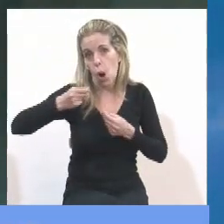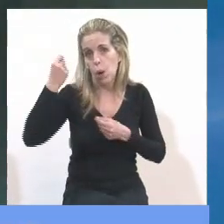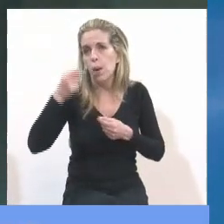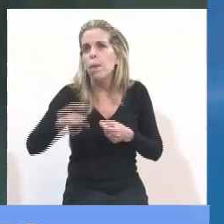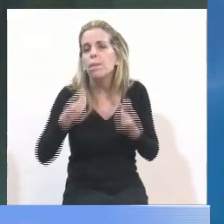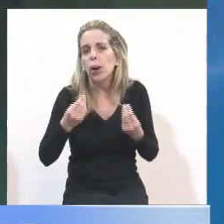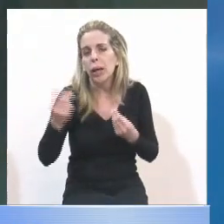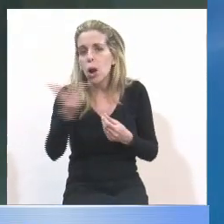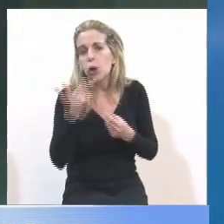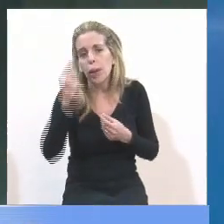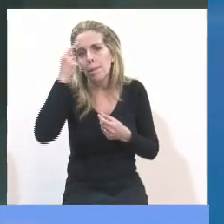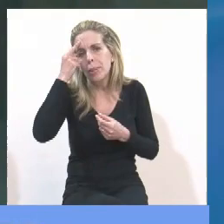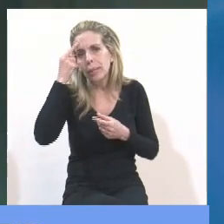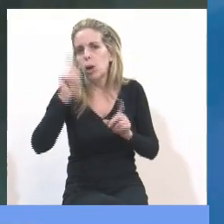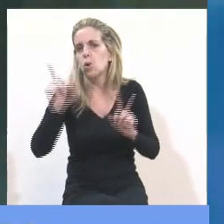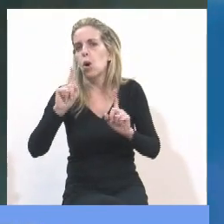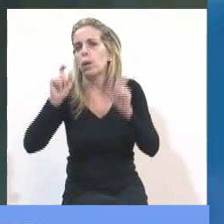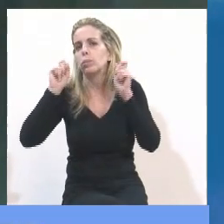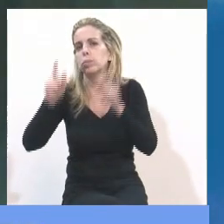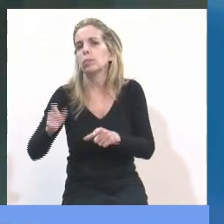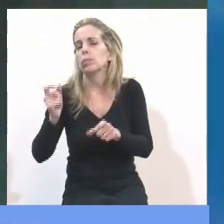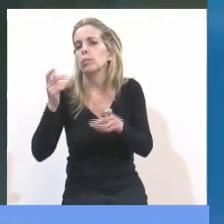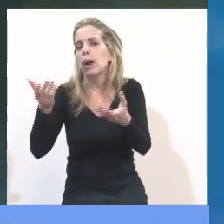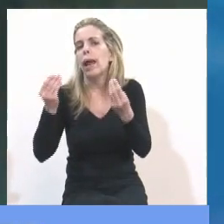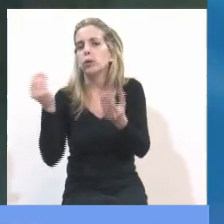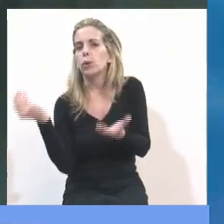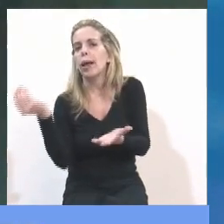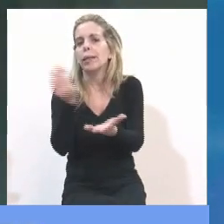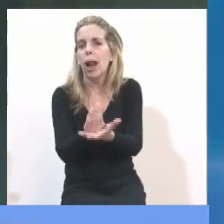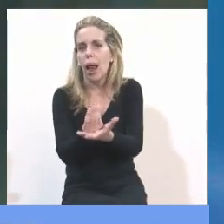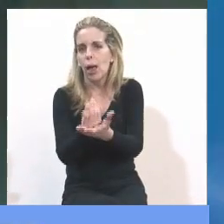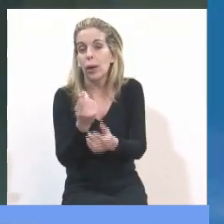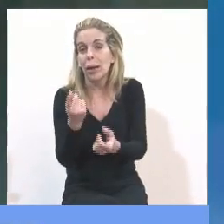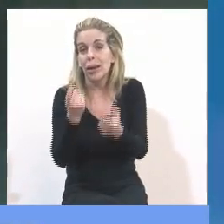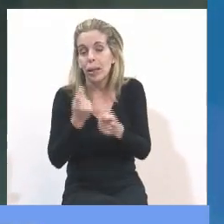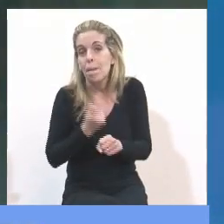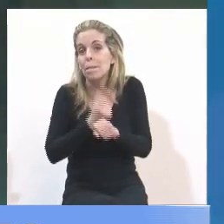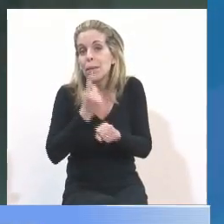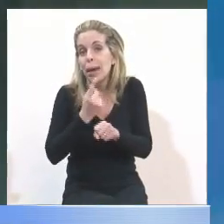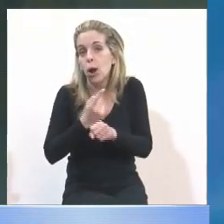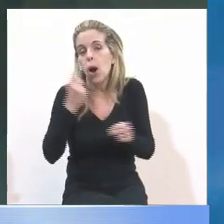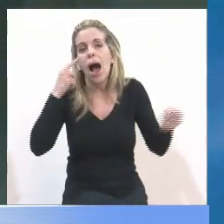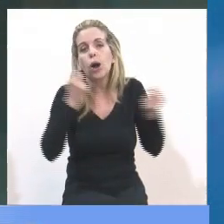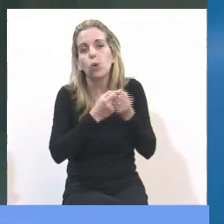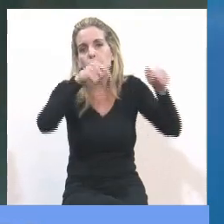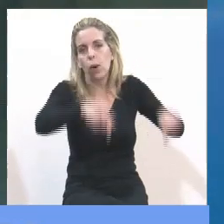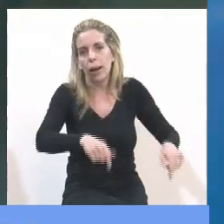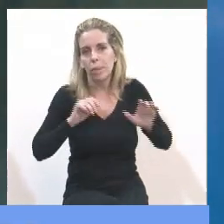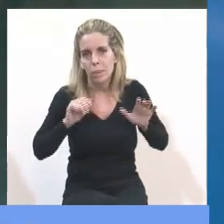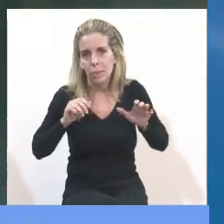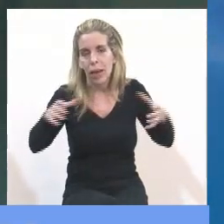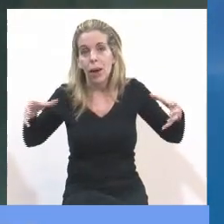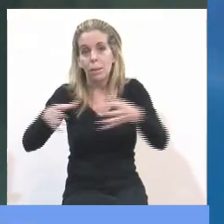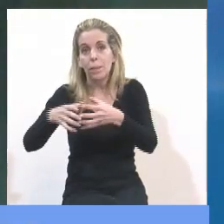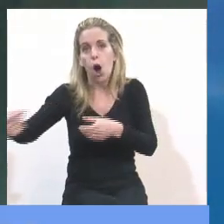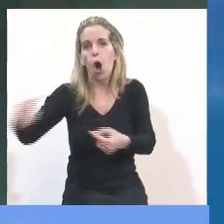no correspondía a su traslado el acuerdo de este Senado de la Nación. Y desde la oposición,